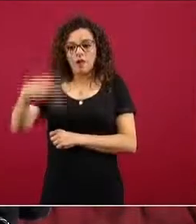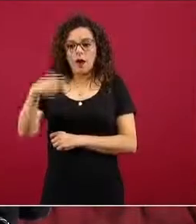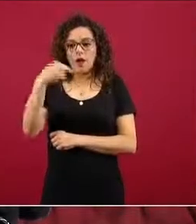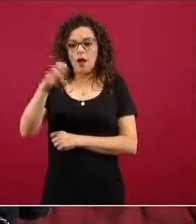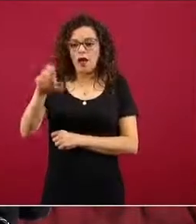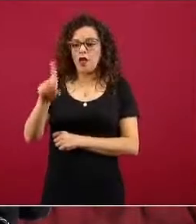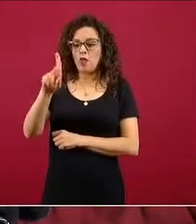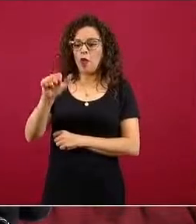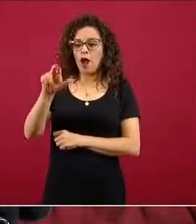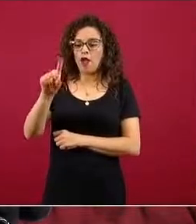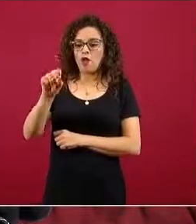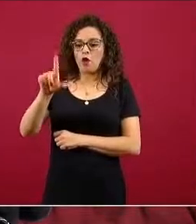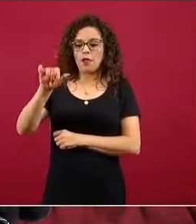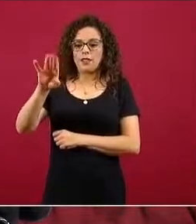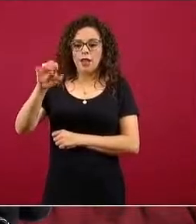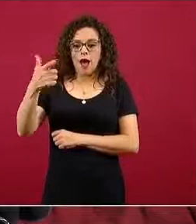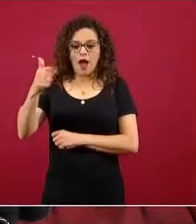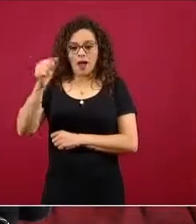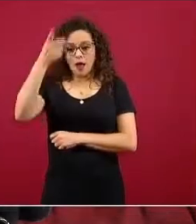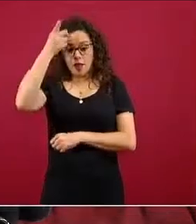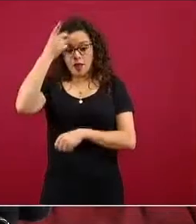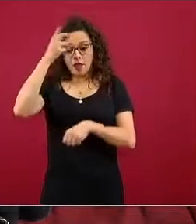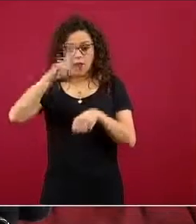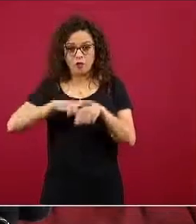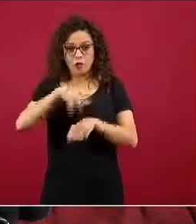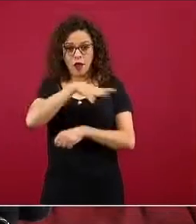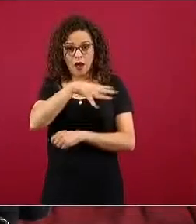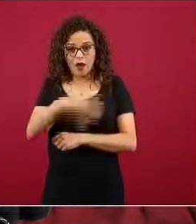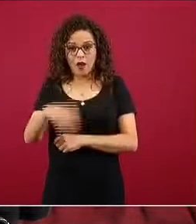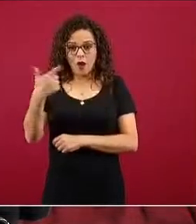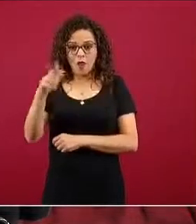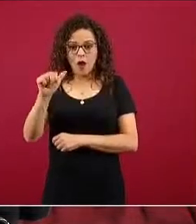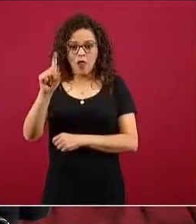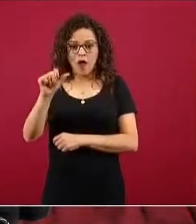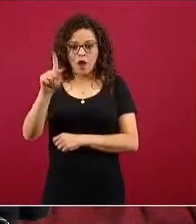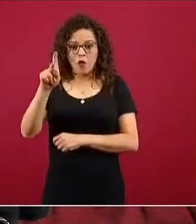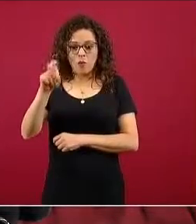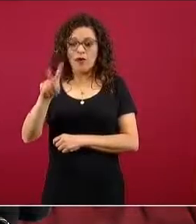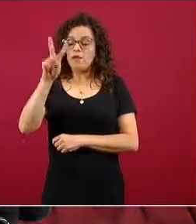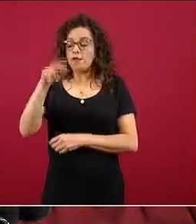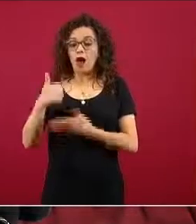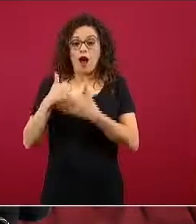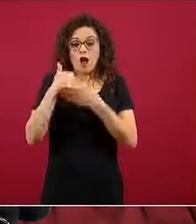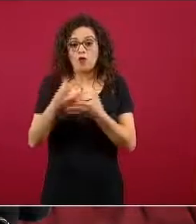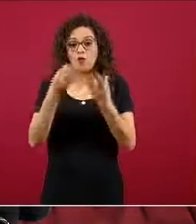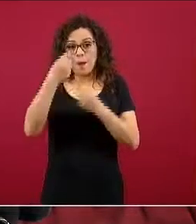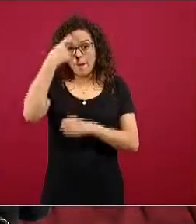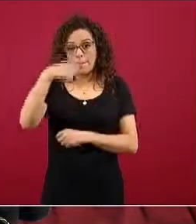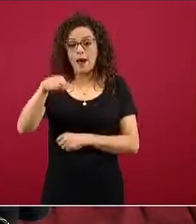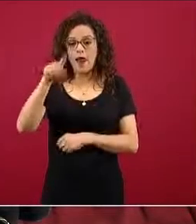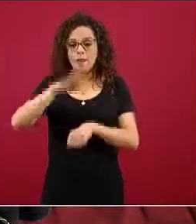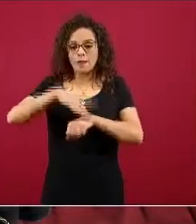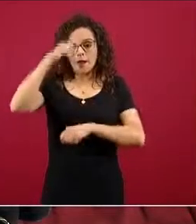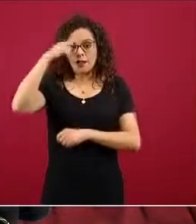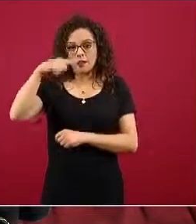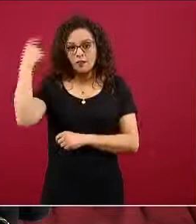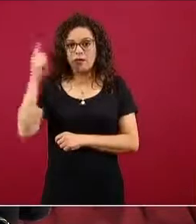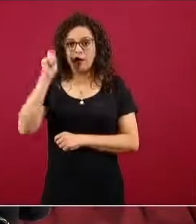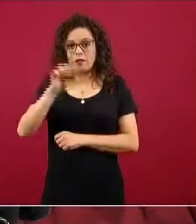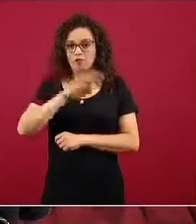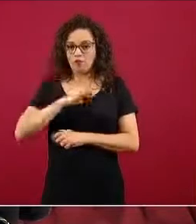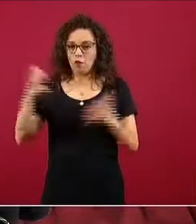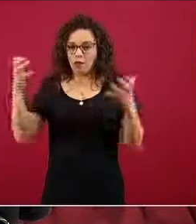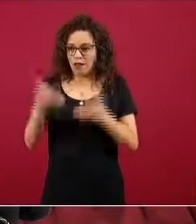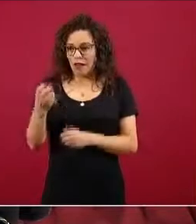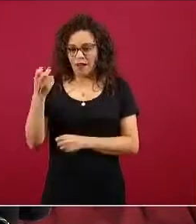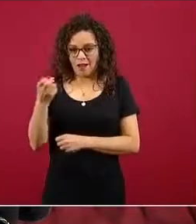directora general, la doctora Guadalupe Guerrero, ha sido muy auspiciosa en facilitar todas las condiciones favorables para el operativo.